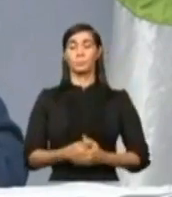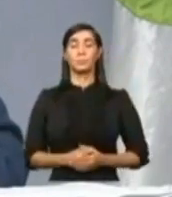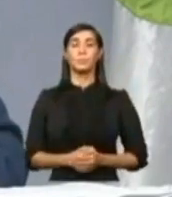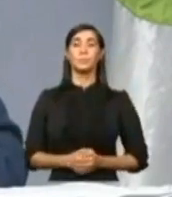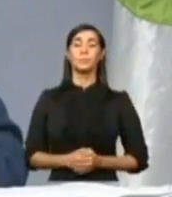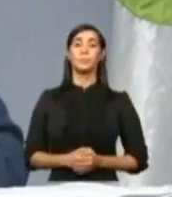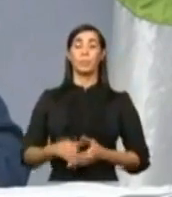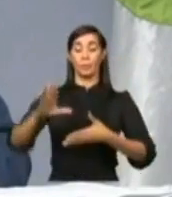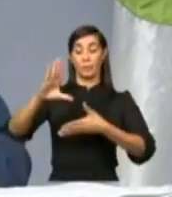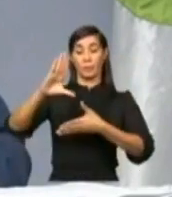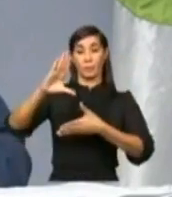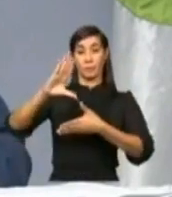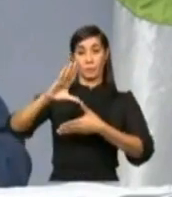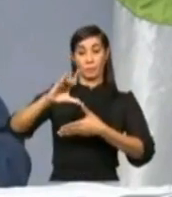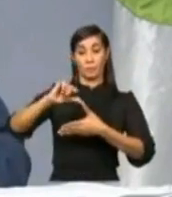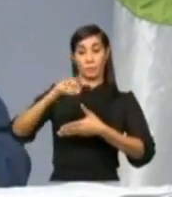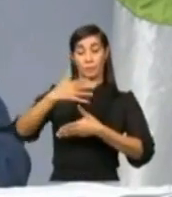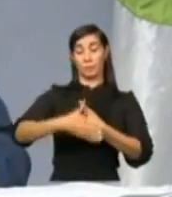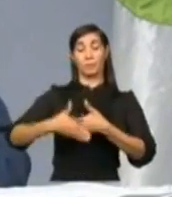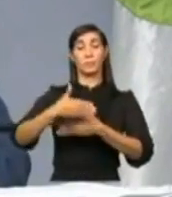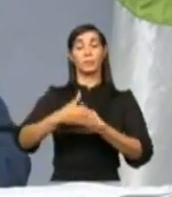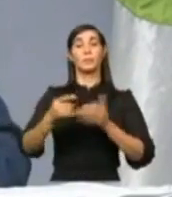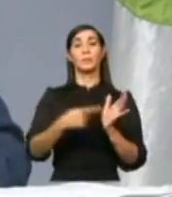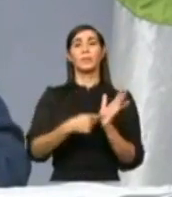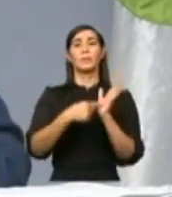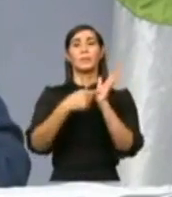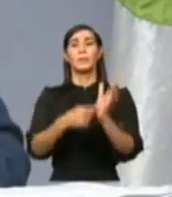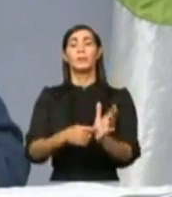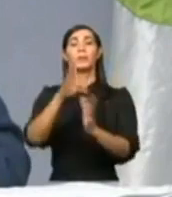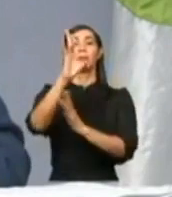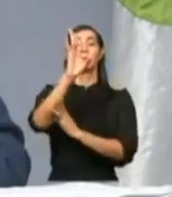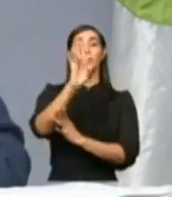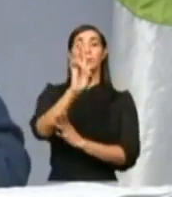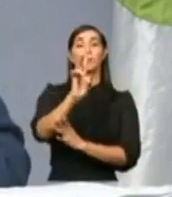En las Américas se han reportado